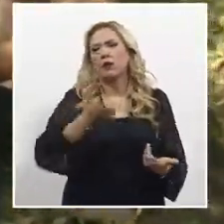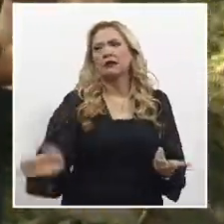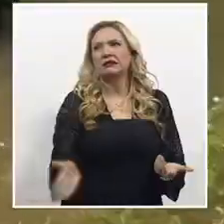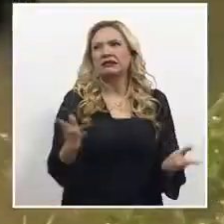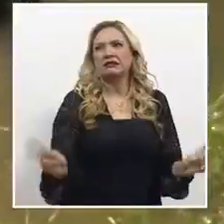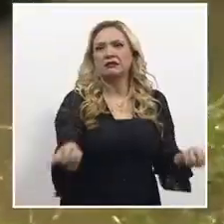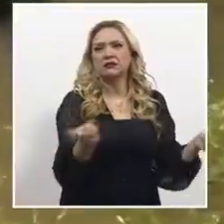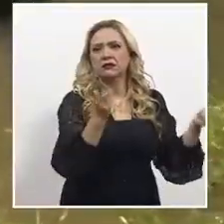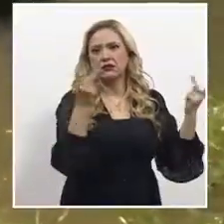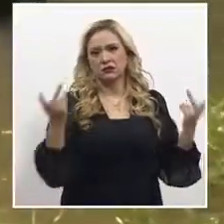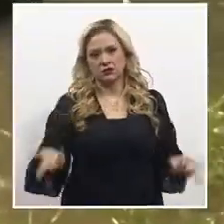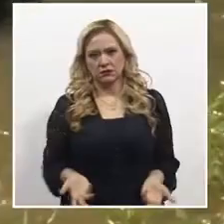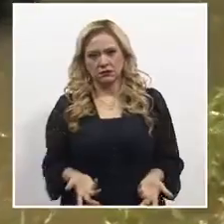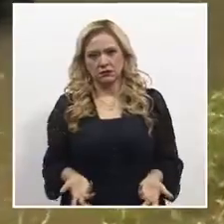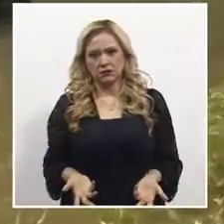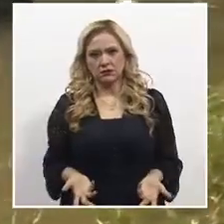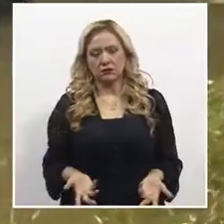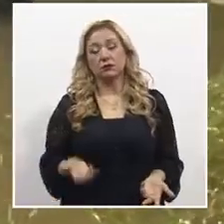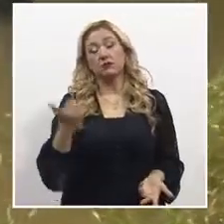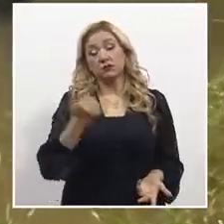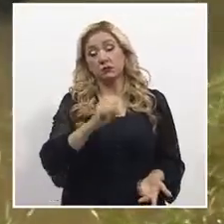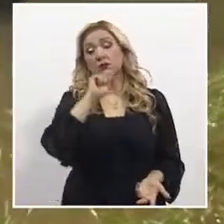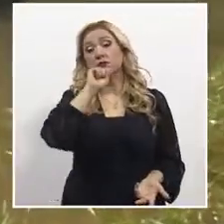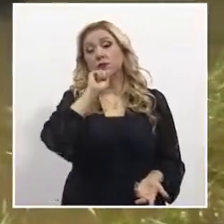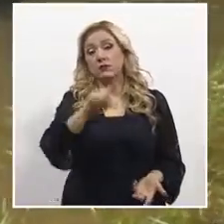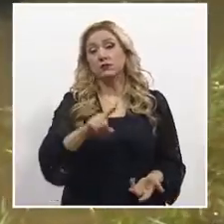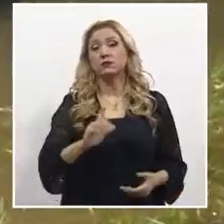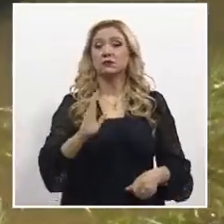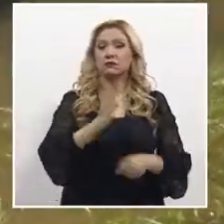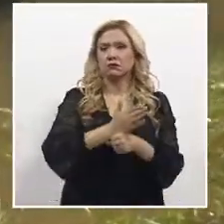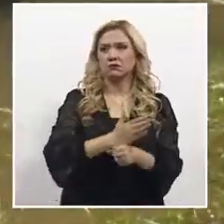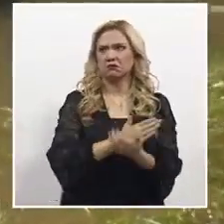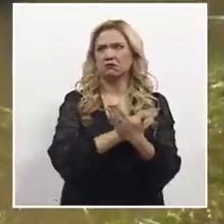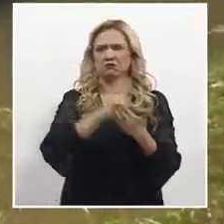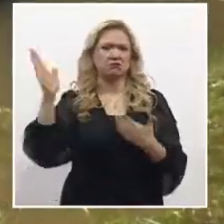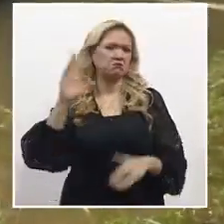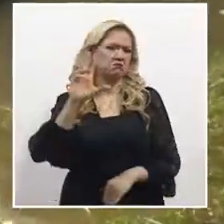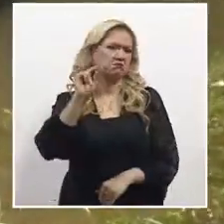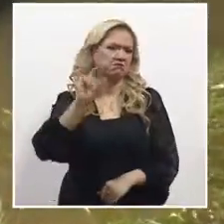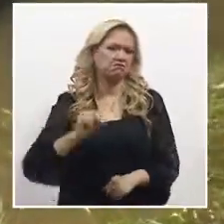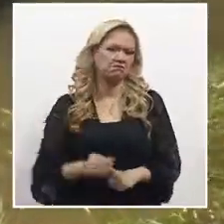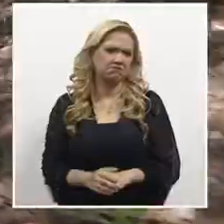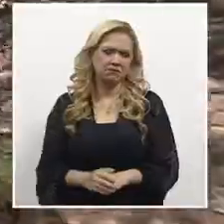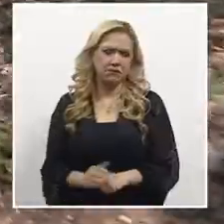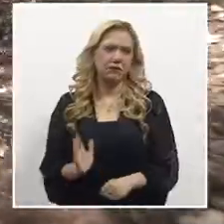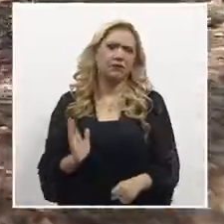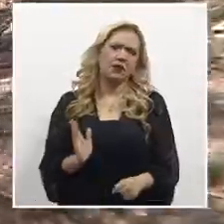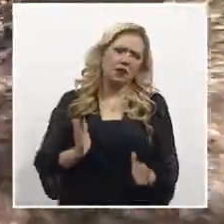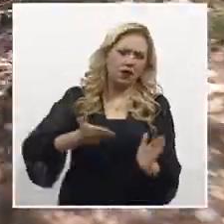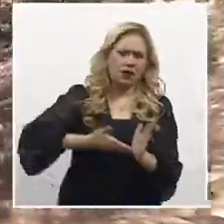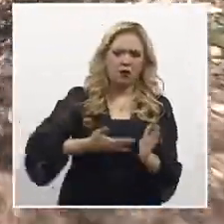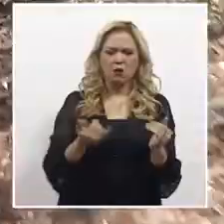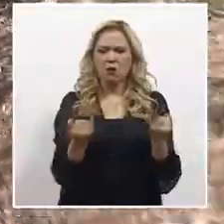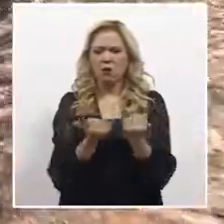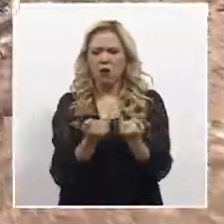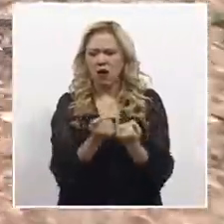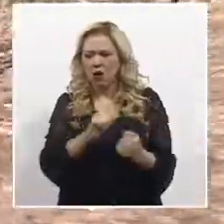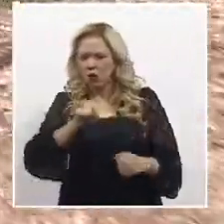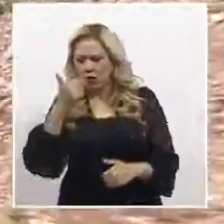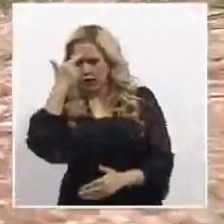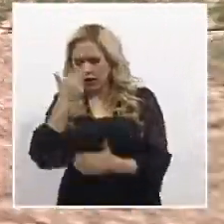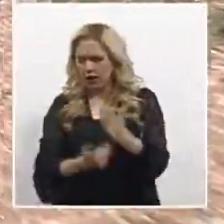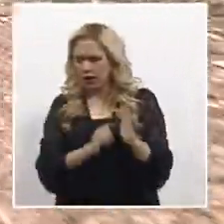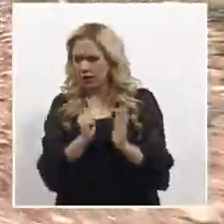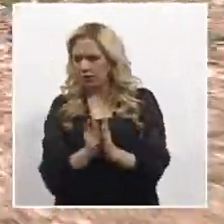actividad ilícita. Además, argumentó que la pena no resulta desmedida en comparación con los castigos establecidos para otros delitos